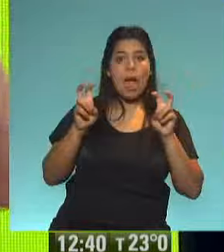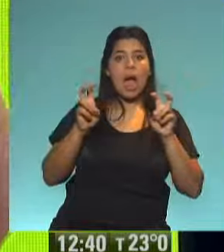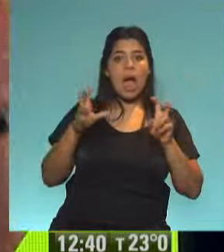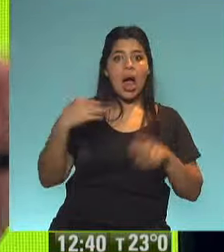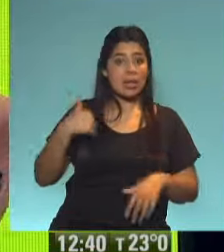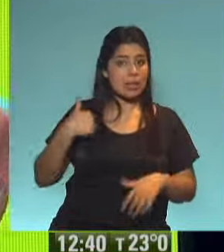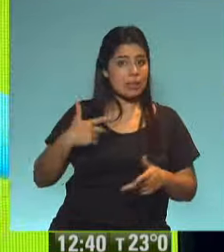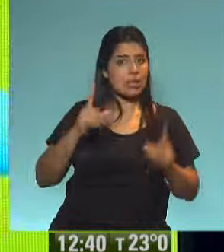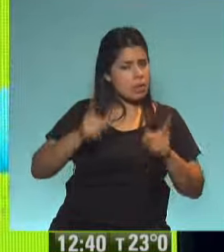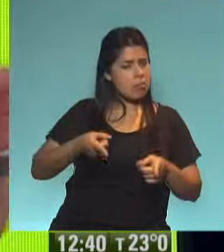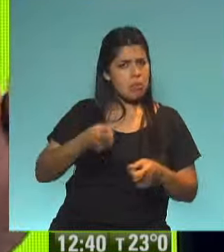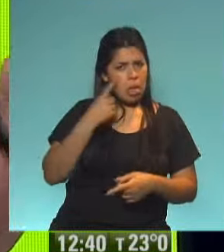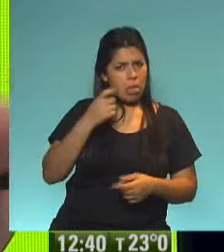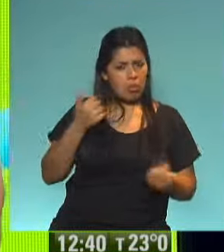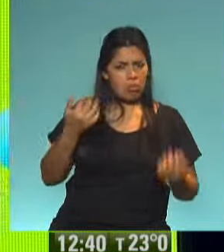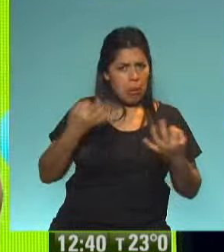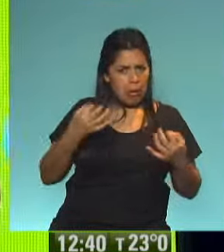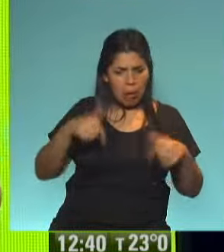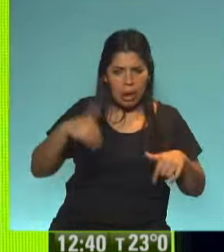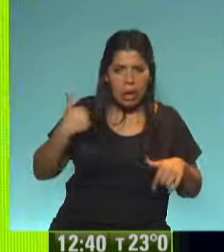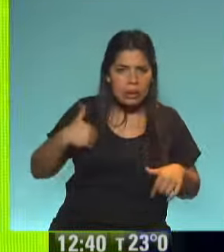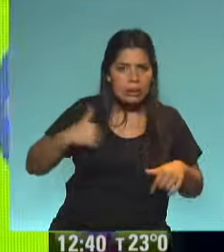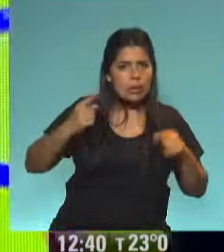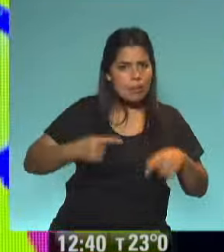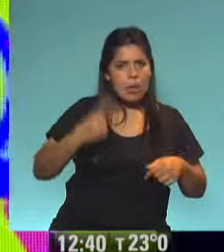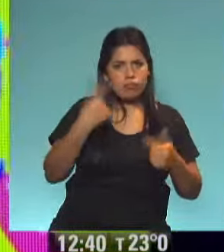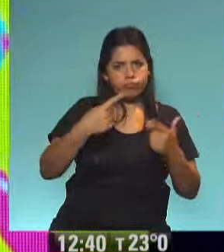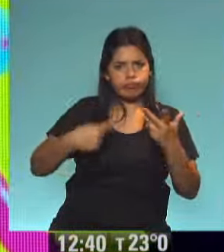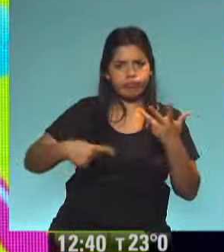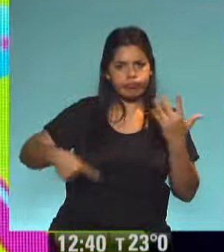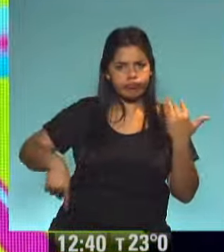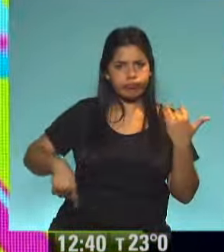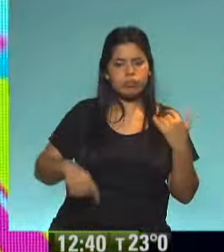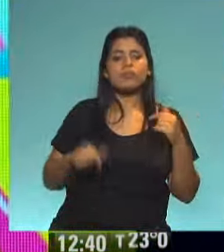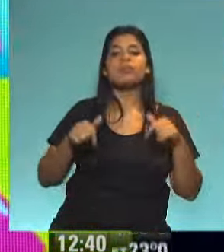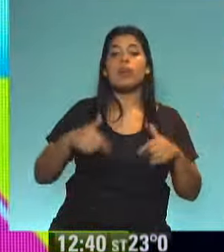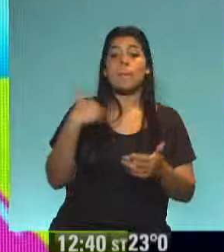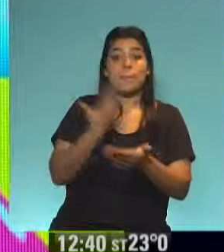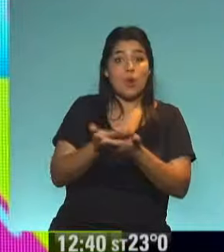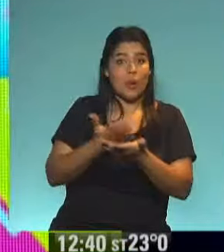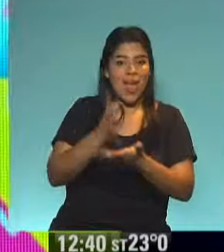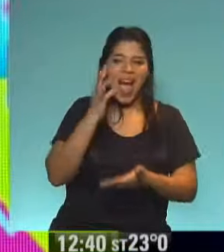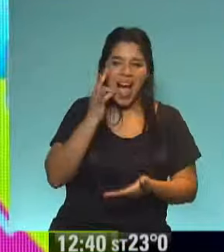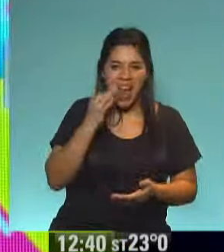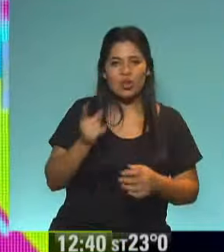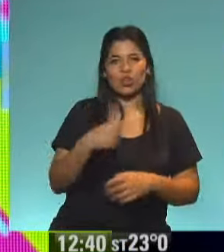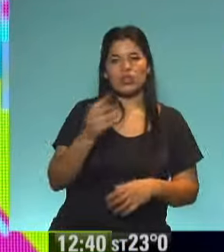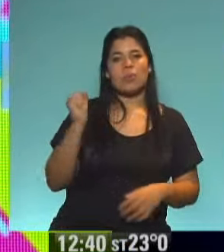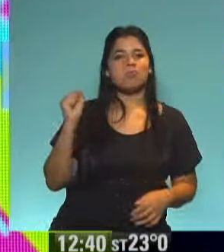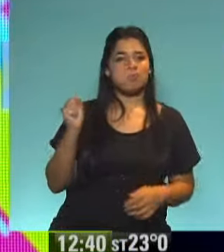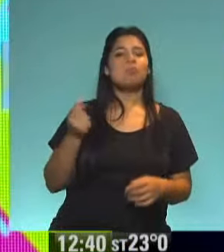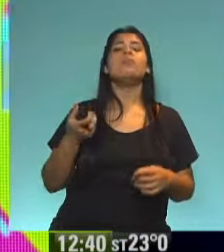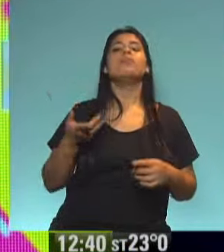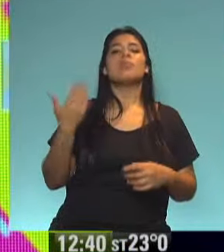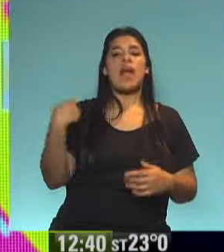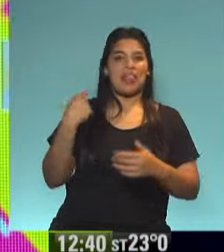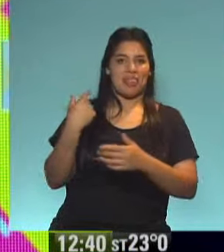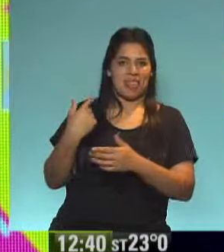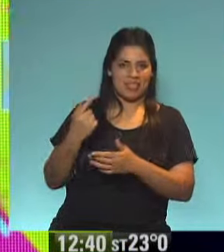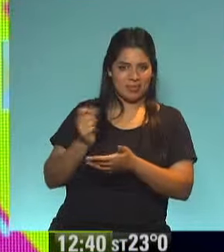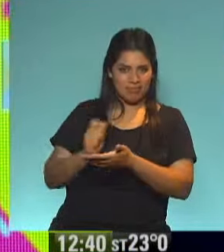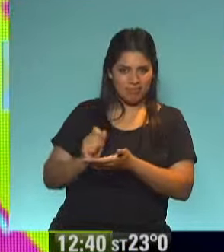aunque fuera solo en Argentina, ya hay, que es un montón. Entonces, les vamos a proponer a los chicos y a las chicas algo que nosotros ya empezamos a hacer, que